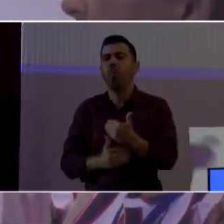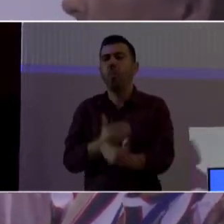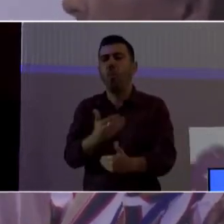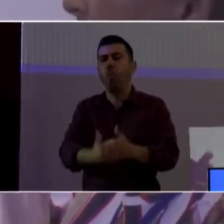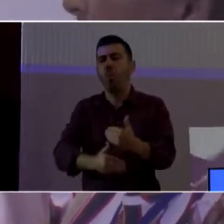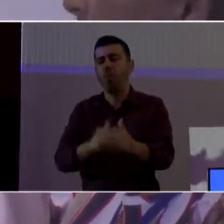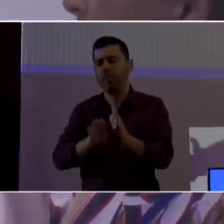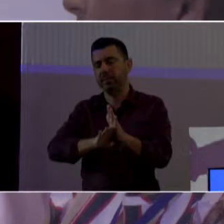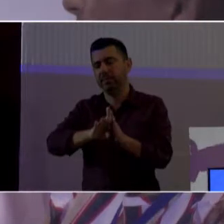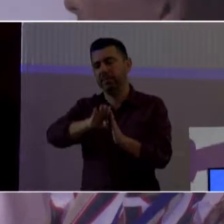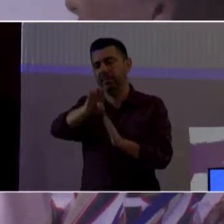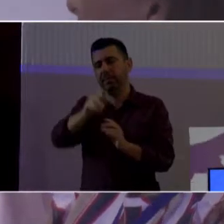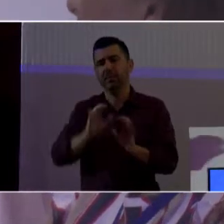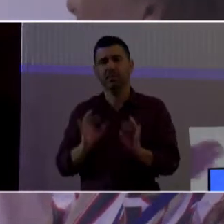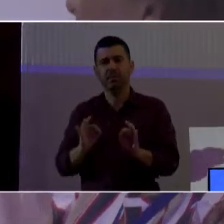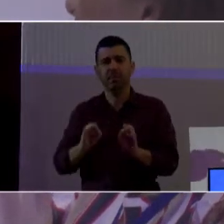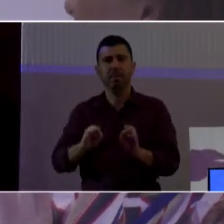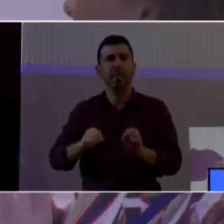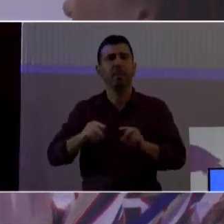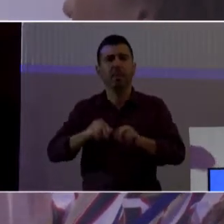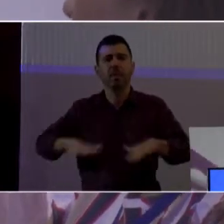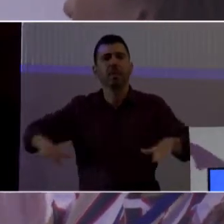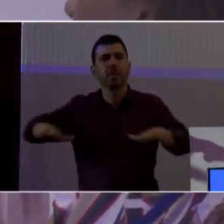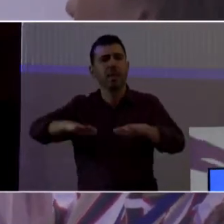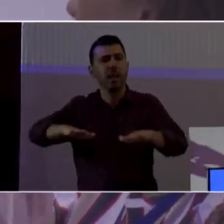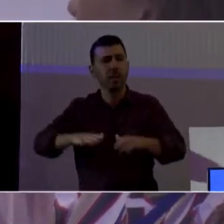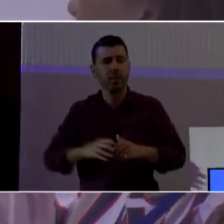donde estamos nosotros. Si